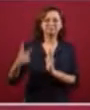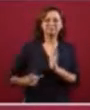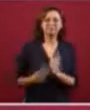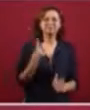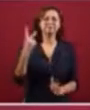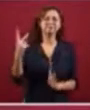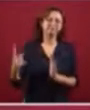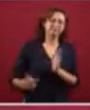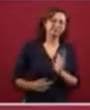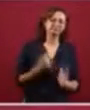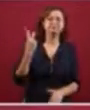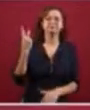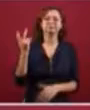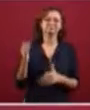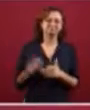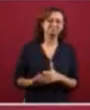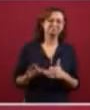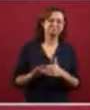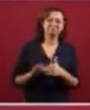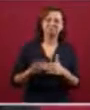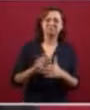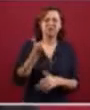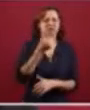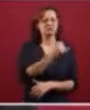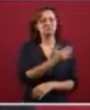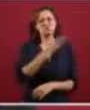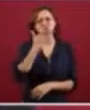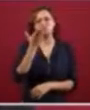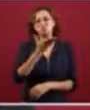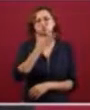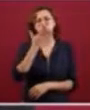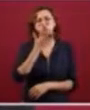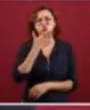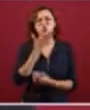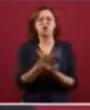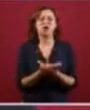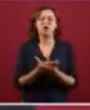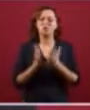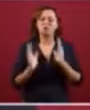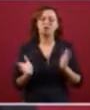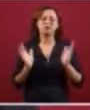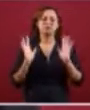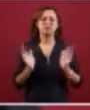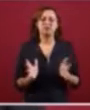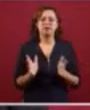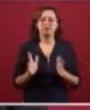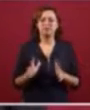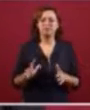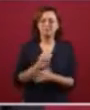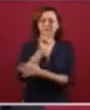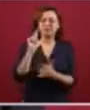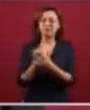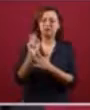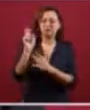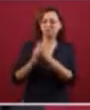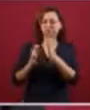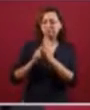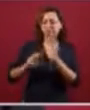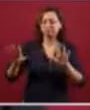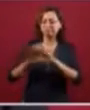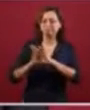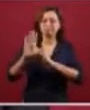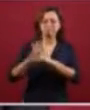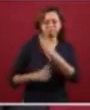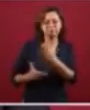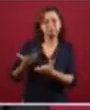constante, ha sido una constante. ¿Qué es lo que se quiere evitar con la reforma que se está